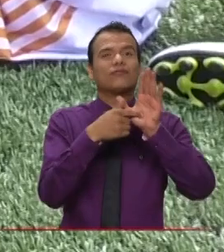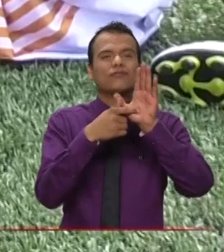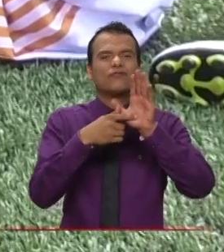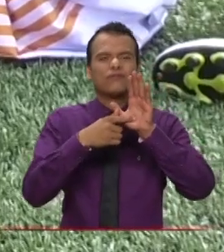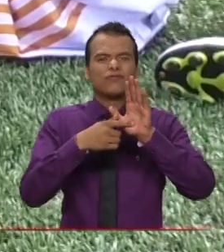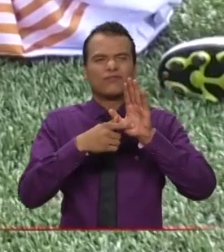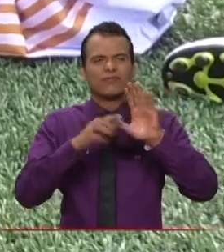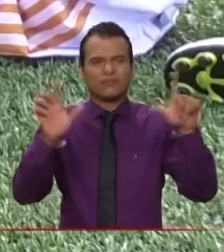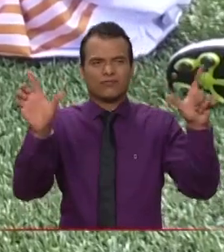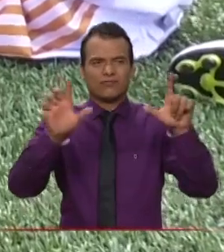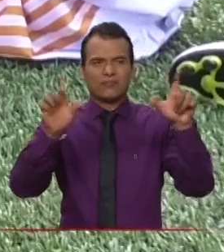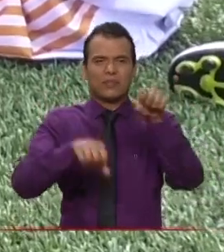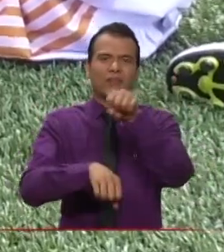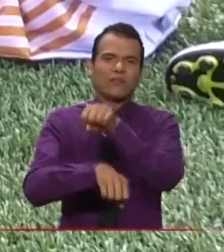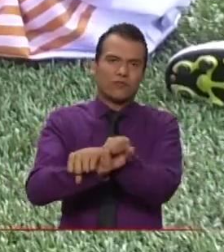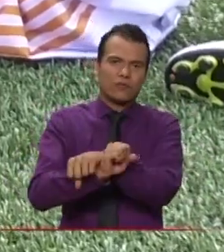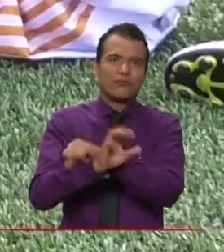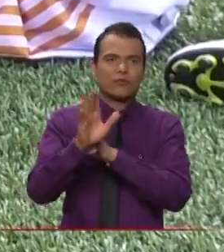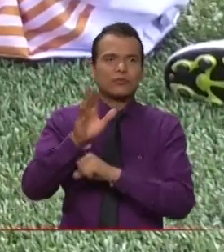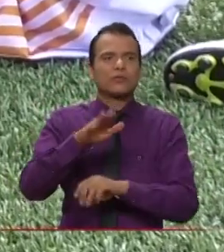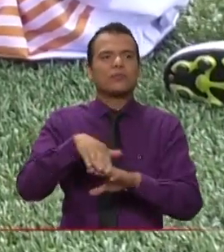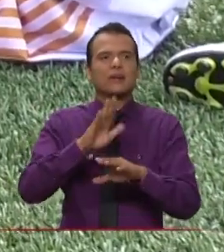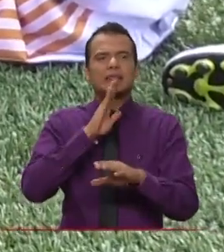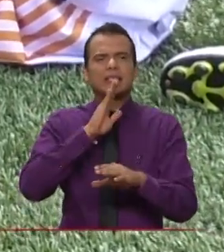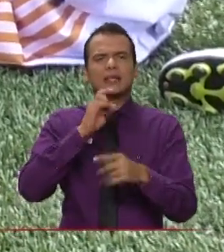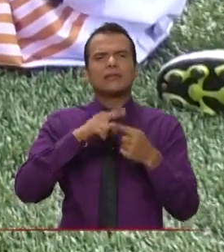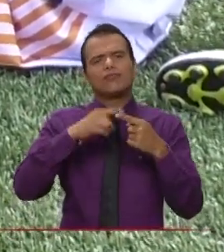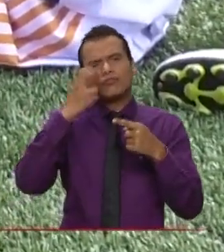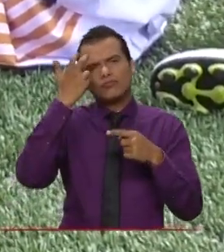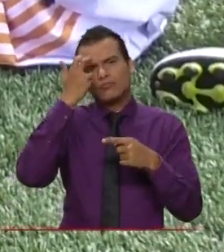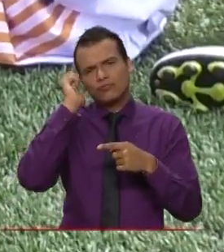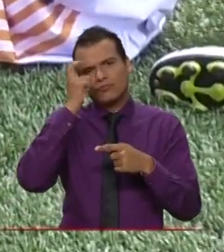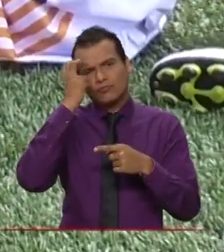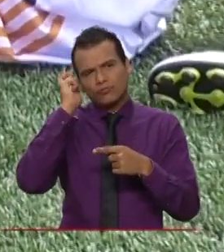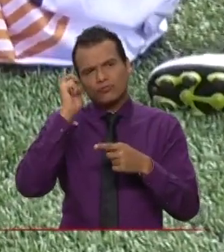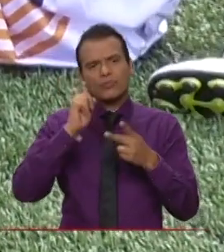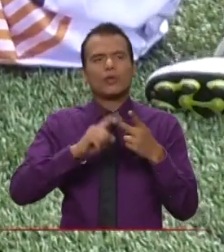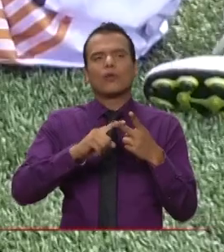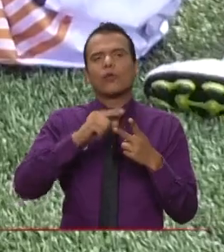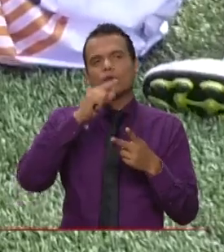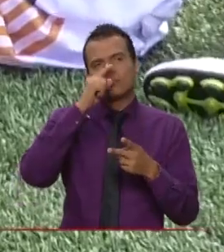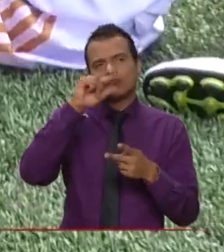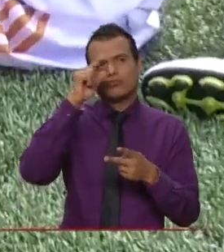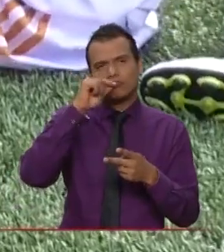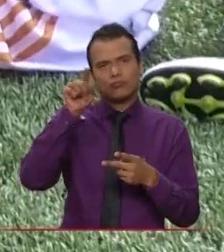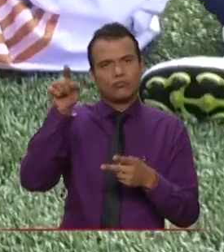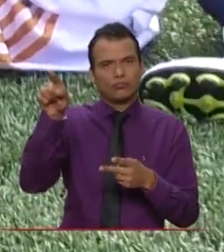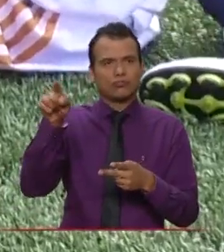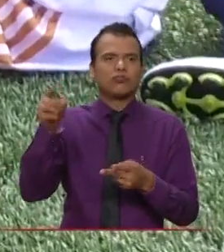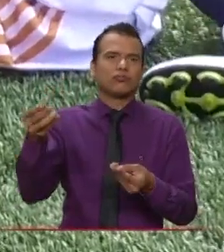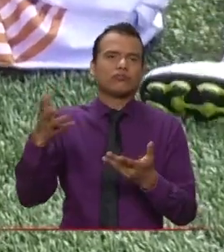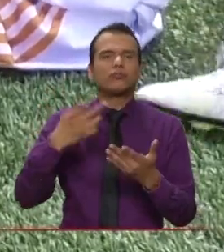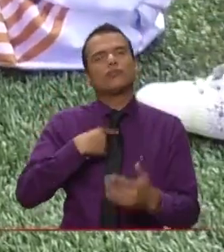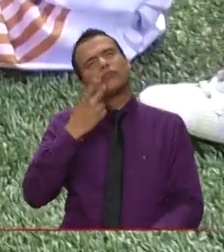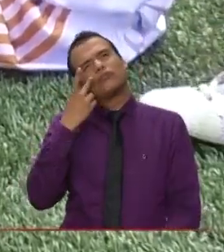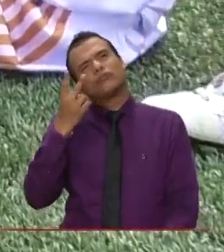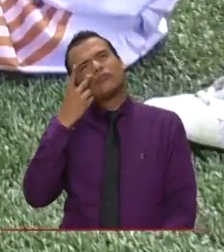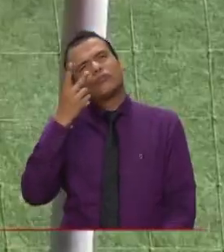ver fútbol donde juega Cristiano Messi. Y me gusta verlo porque